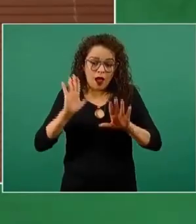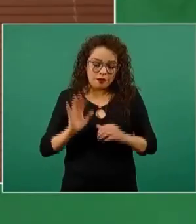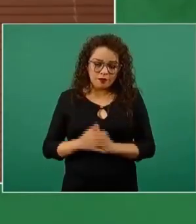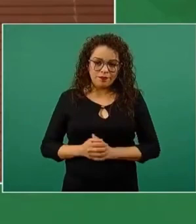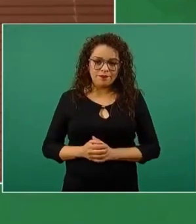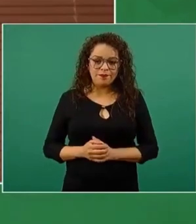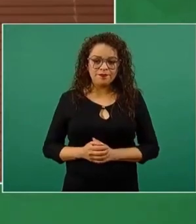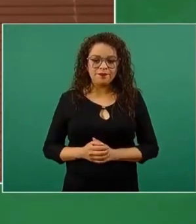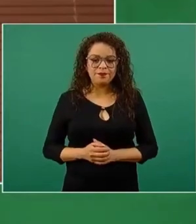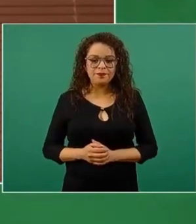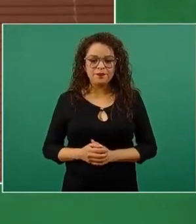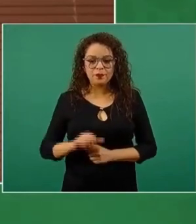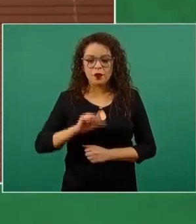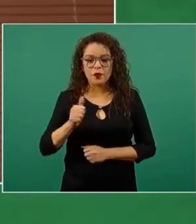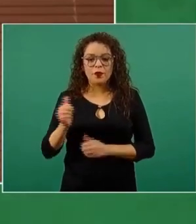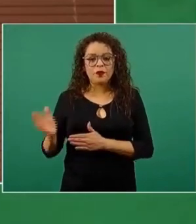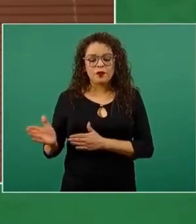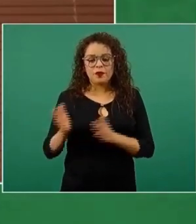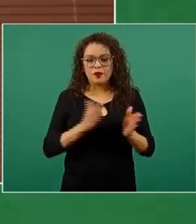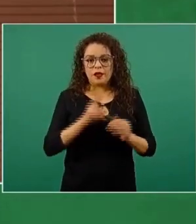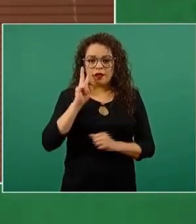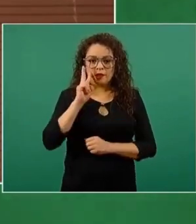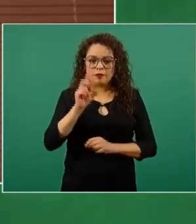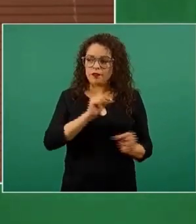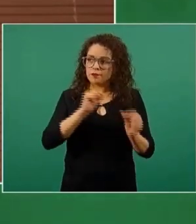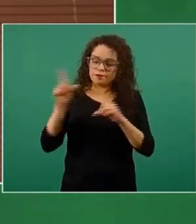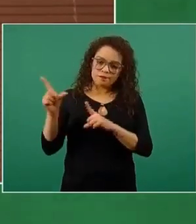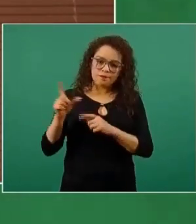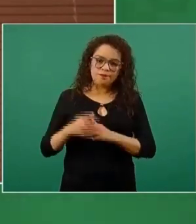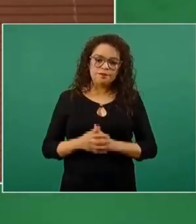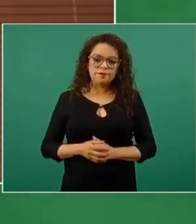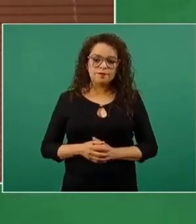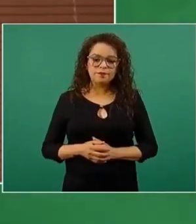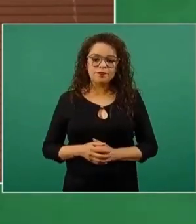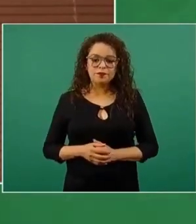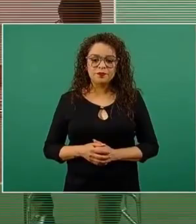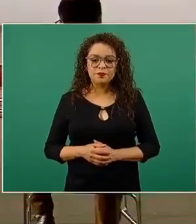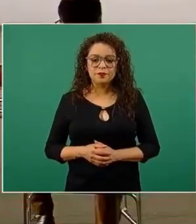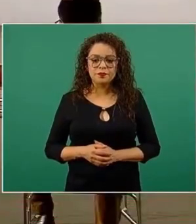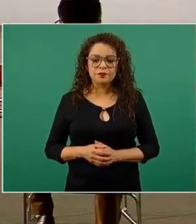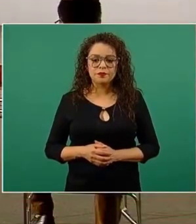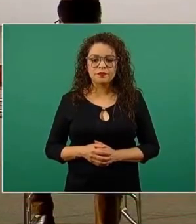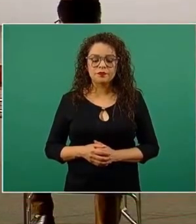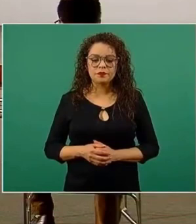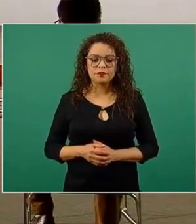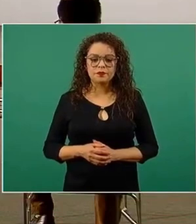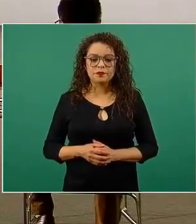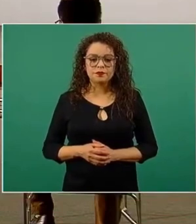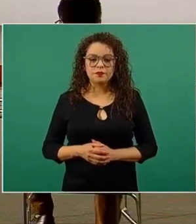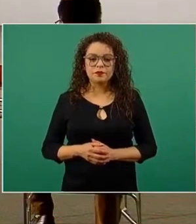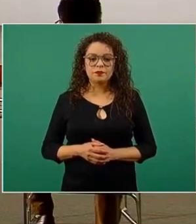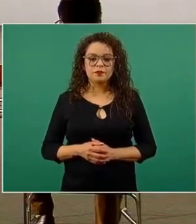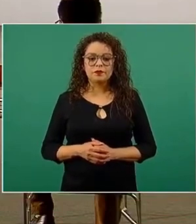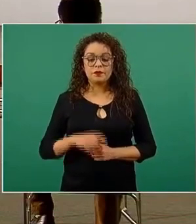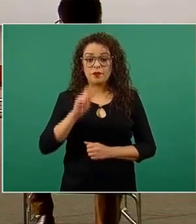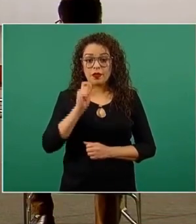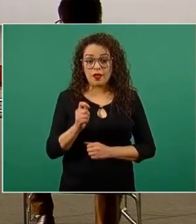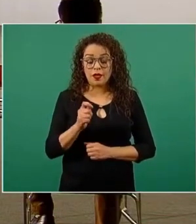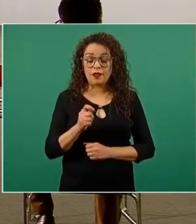en la siguiente les mostramos el avance que hemos tenido en la estrategia de vacunación en el personal educativo